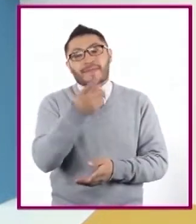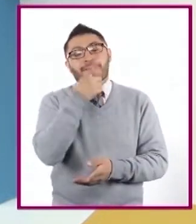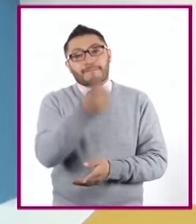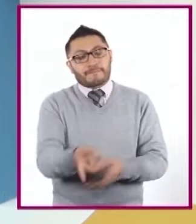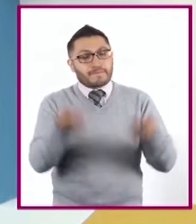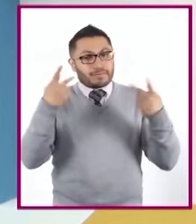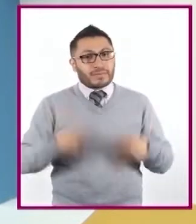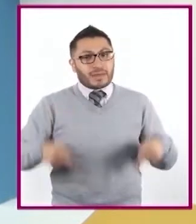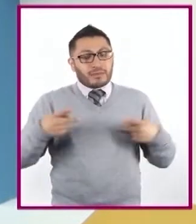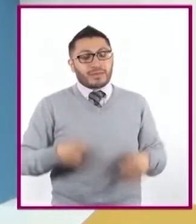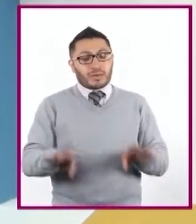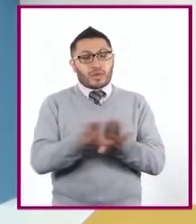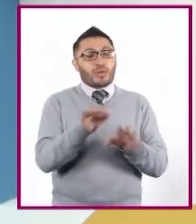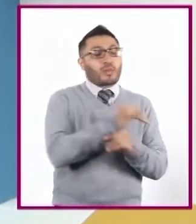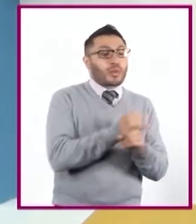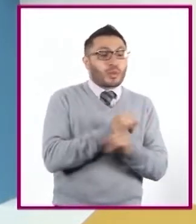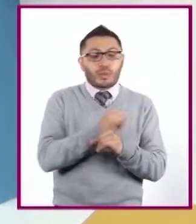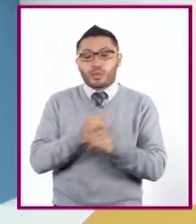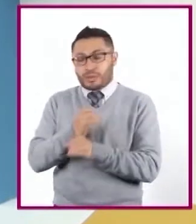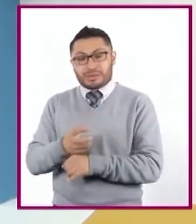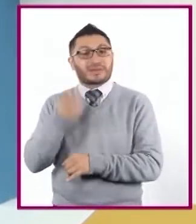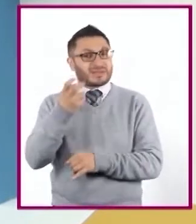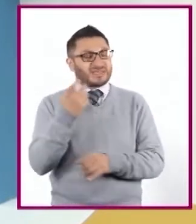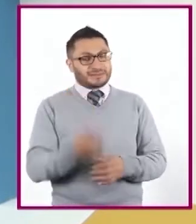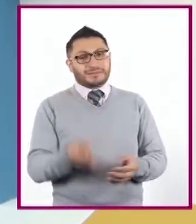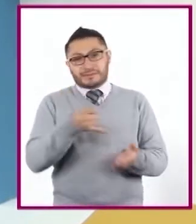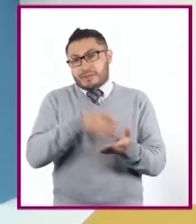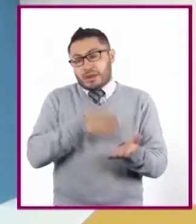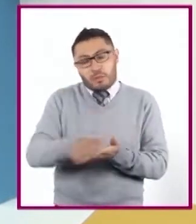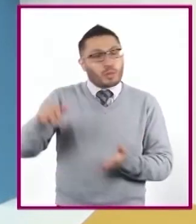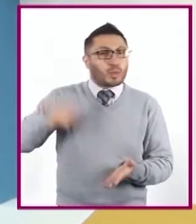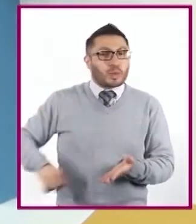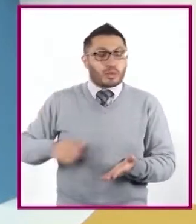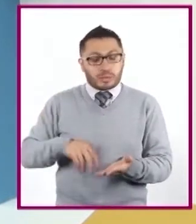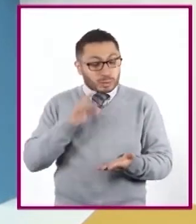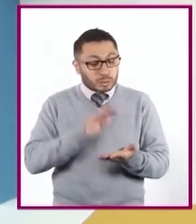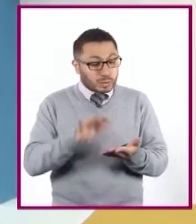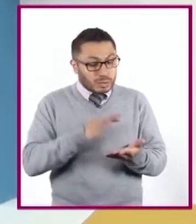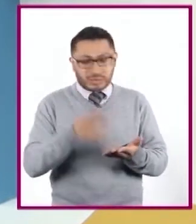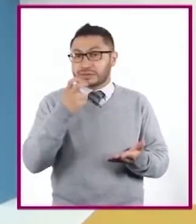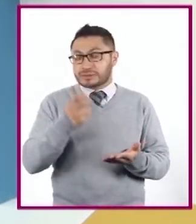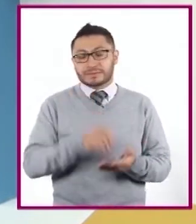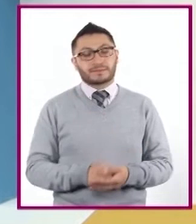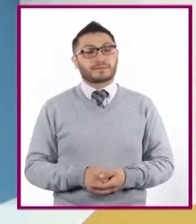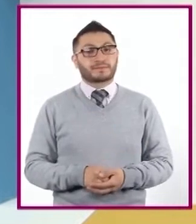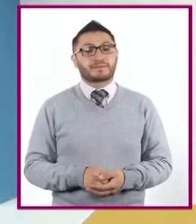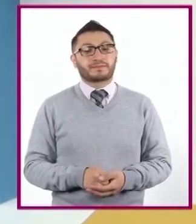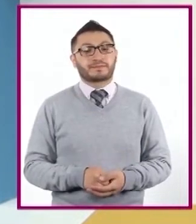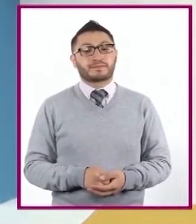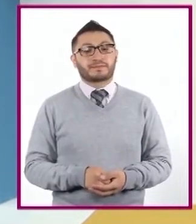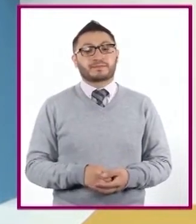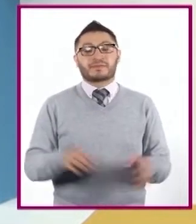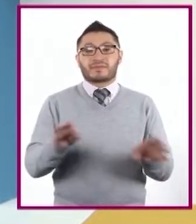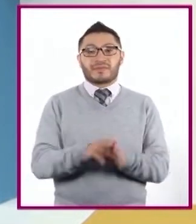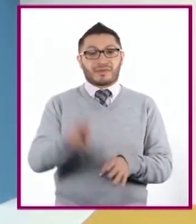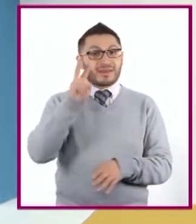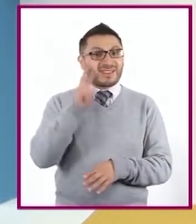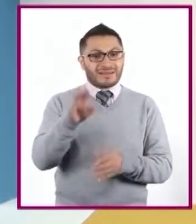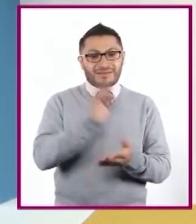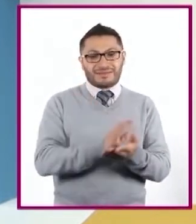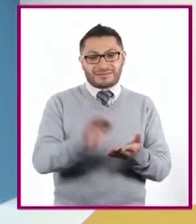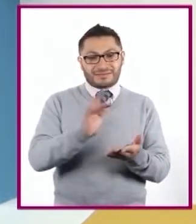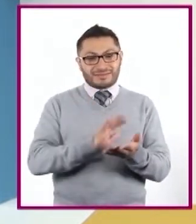fuentes consultadas en diferentes archivos e impresos coloniales nos permiten suponer. ¿Qué les pareció el